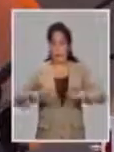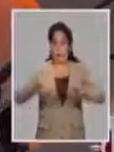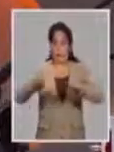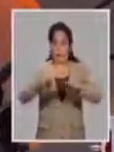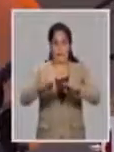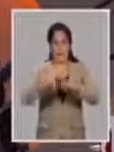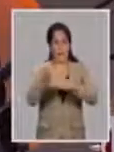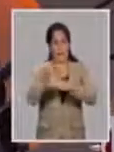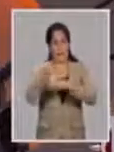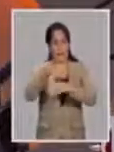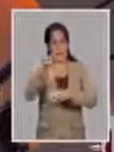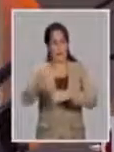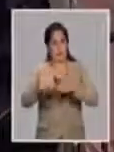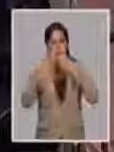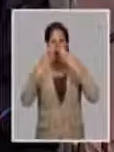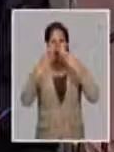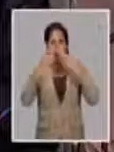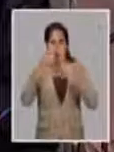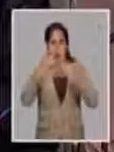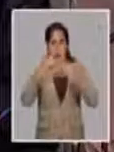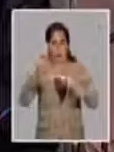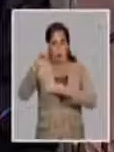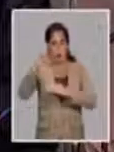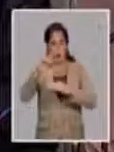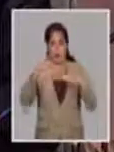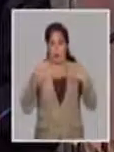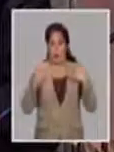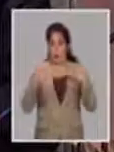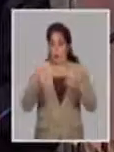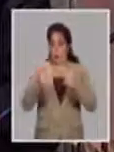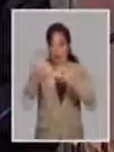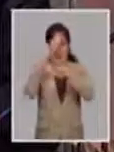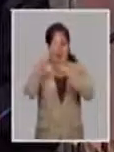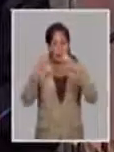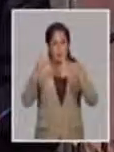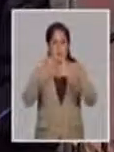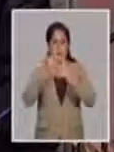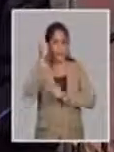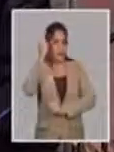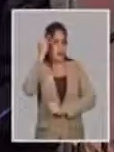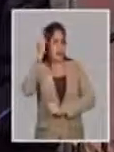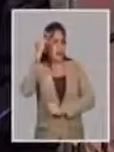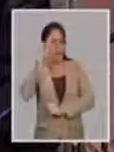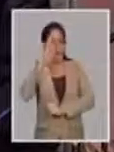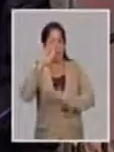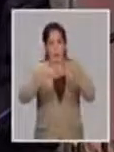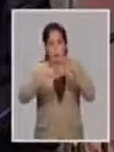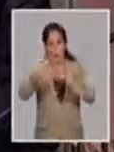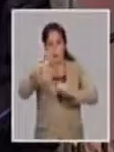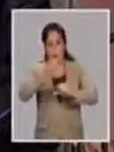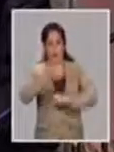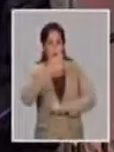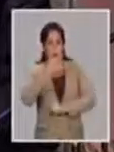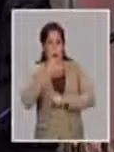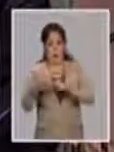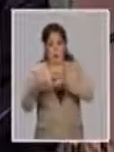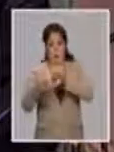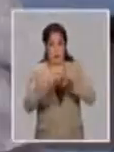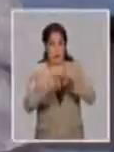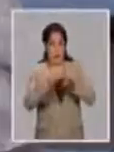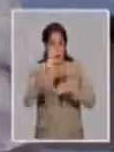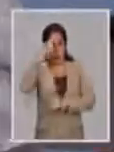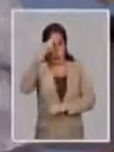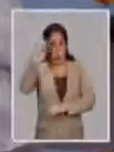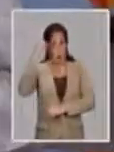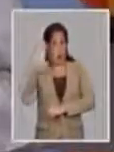tarde en nuestra mesa redonda el doctor Rolando Pérez Rodríguez, director de Ciencia e Innovación de BioCuba Pharma, la